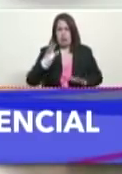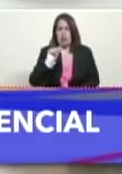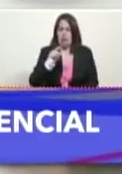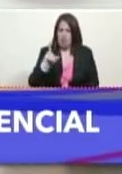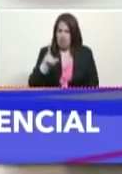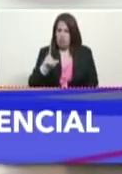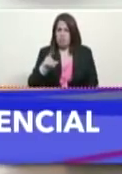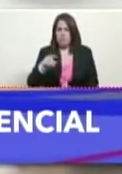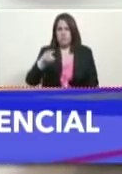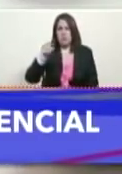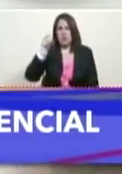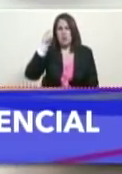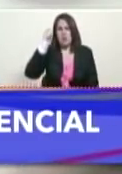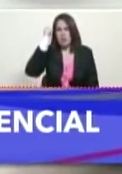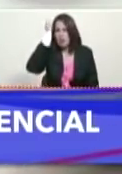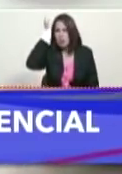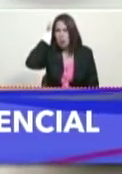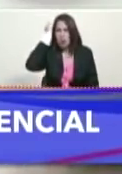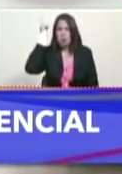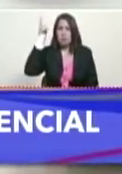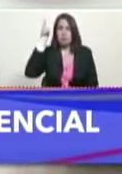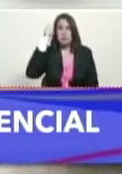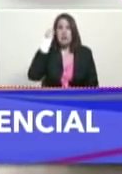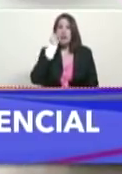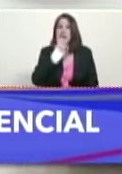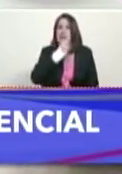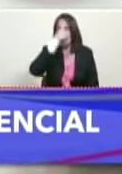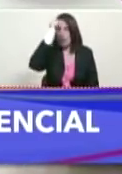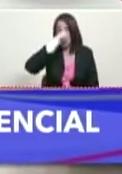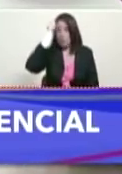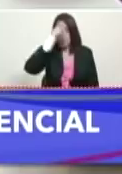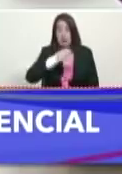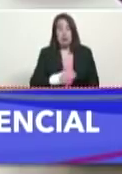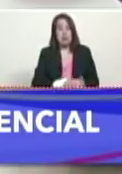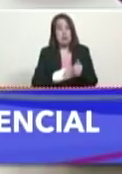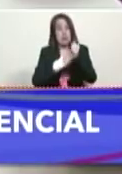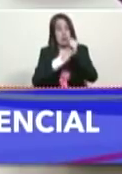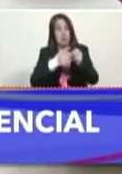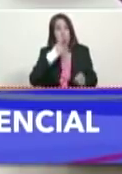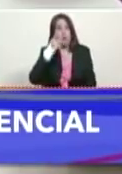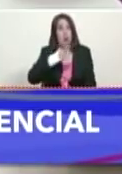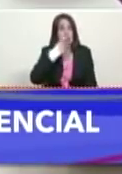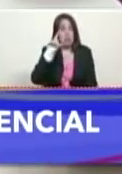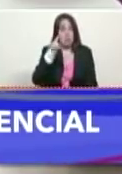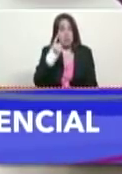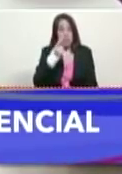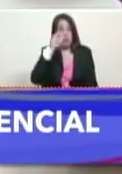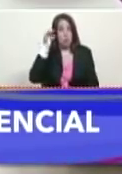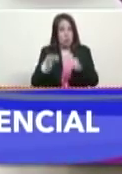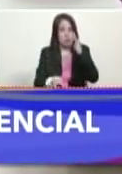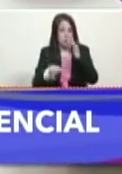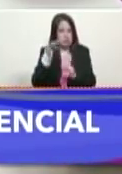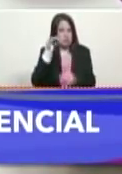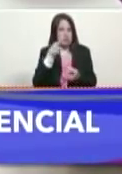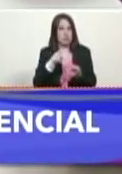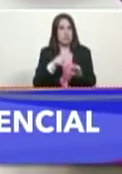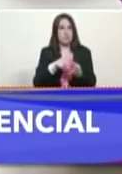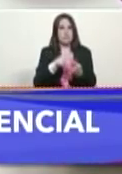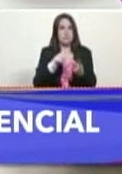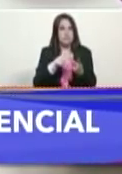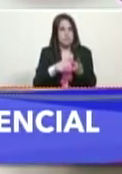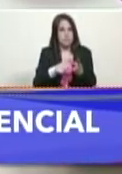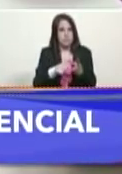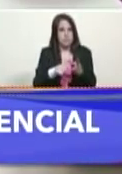Alud, señor Capriles Radosky, jefe y líder político del partido Primero Justicia.